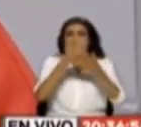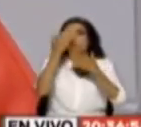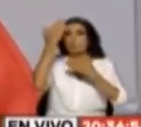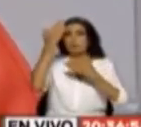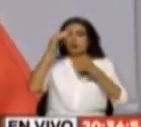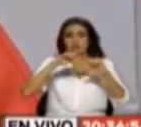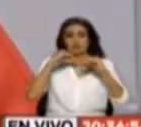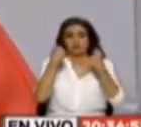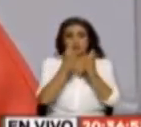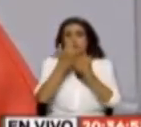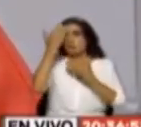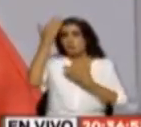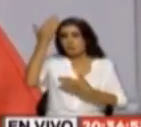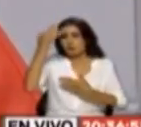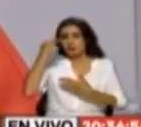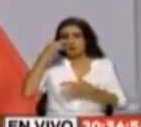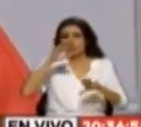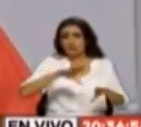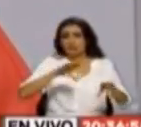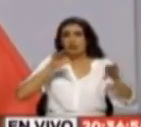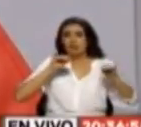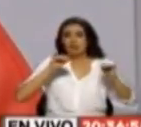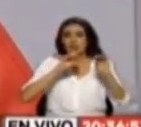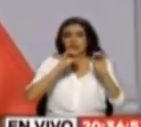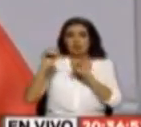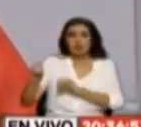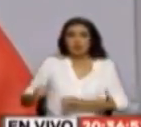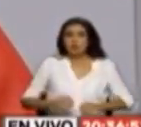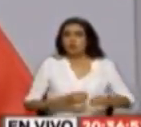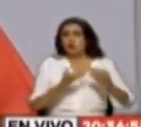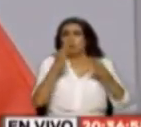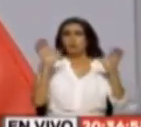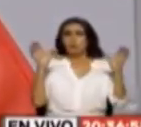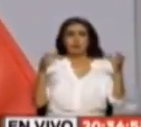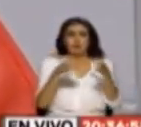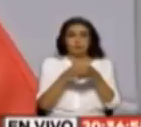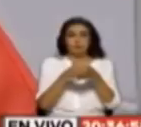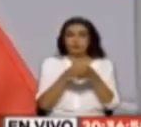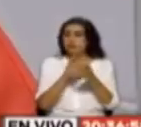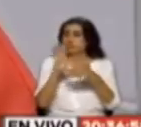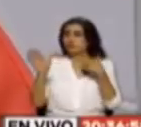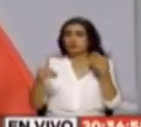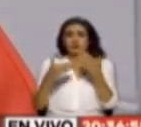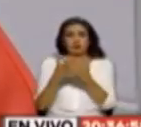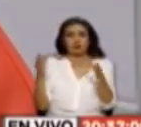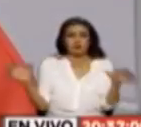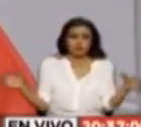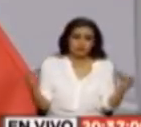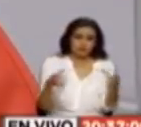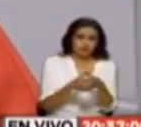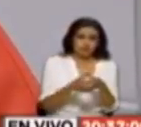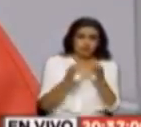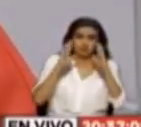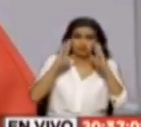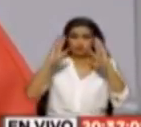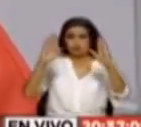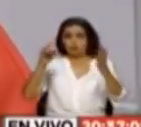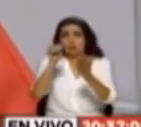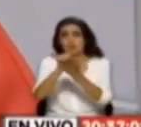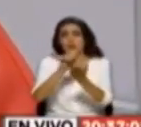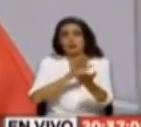amplio progresista que aglutine las organizaciones políticas, los colectivos, los movimientos sociales, que van en una línea de una